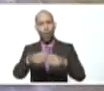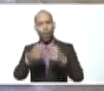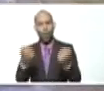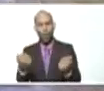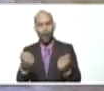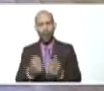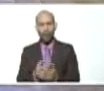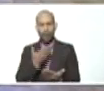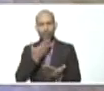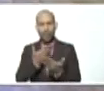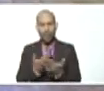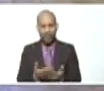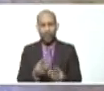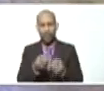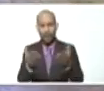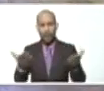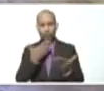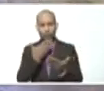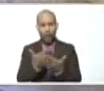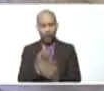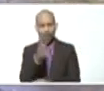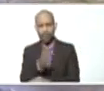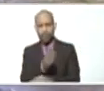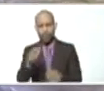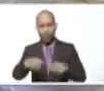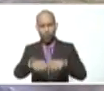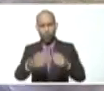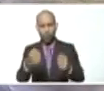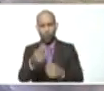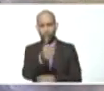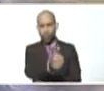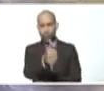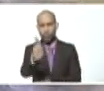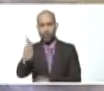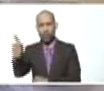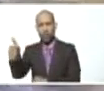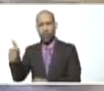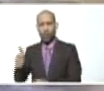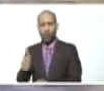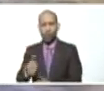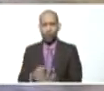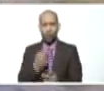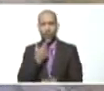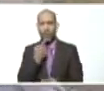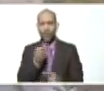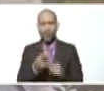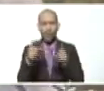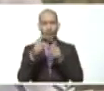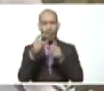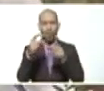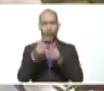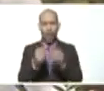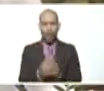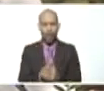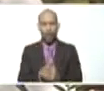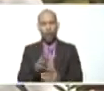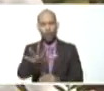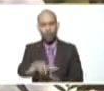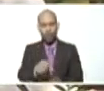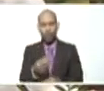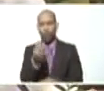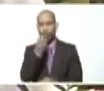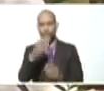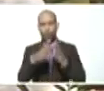y dando gracias te bendijo, lo partió y se lo dio a sus discípulos diciendo: tomen y